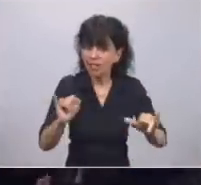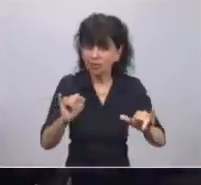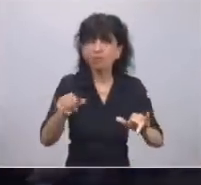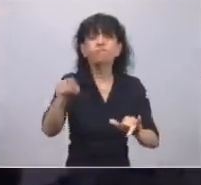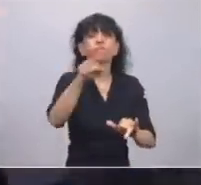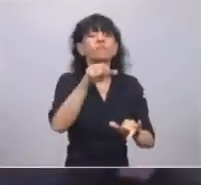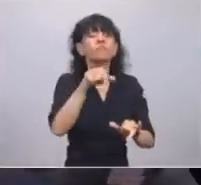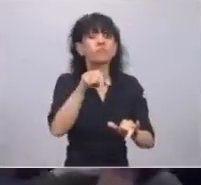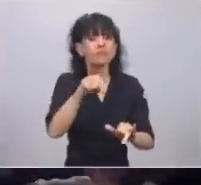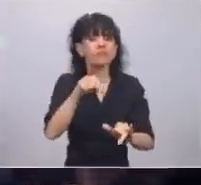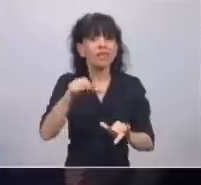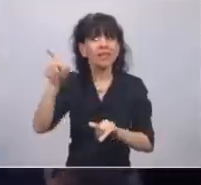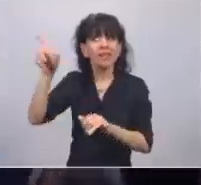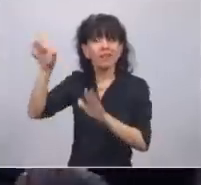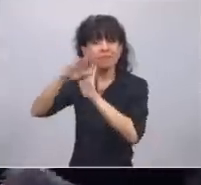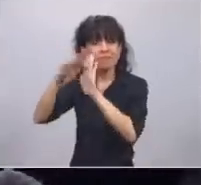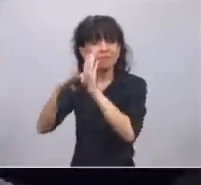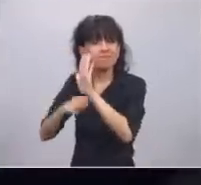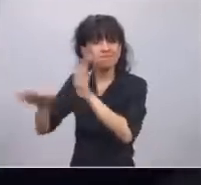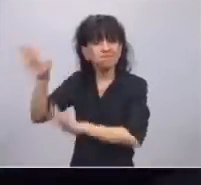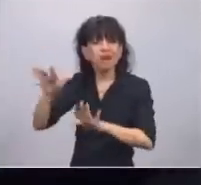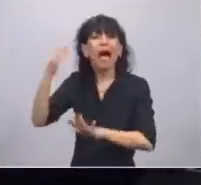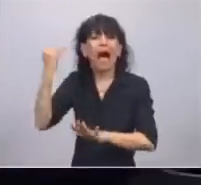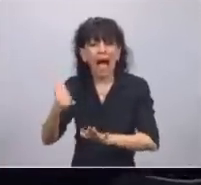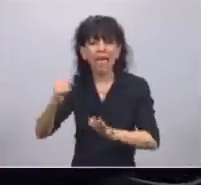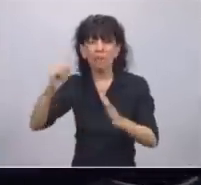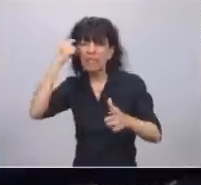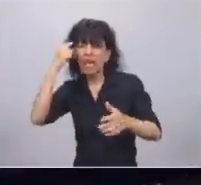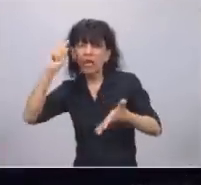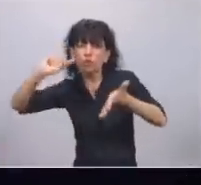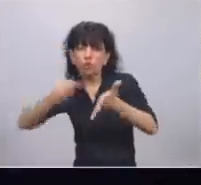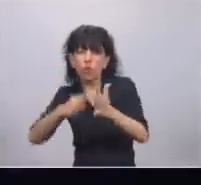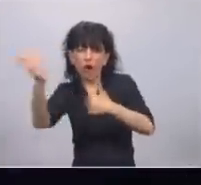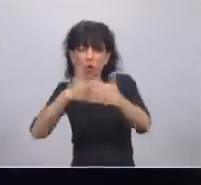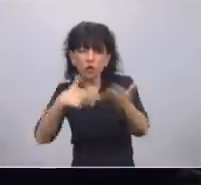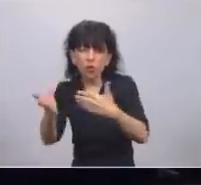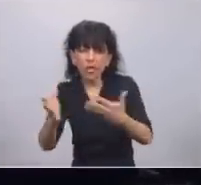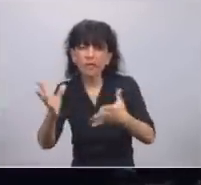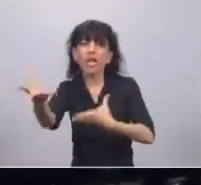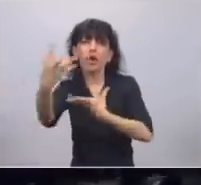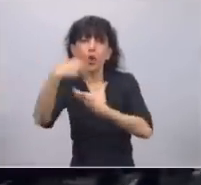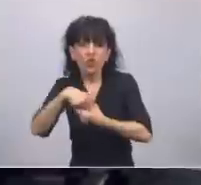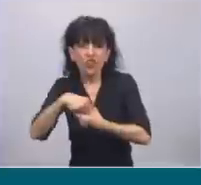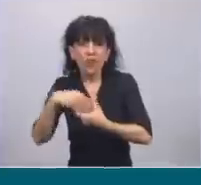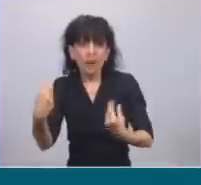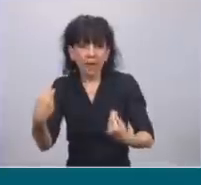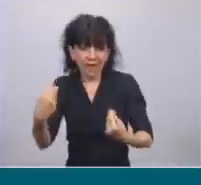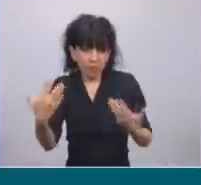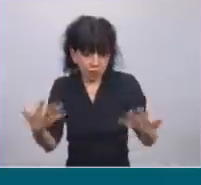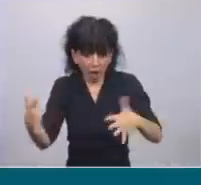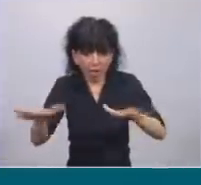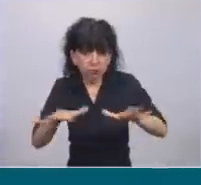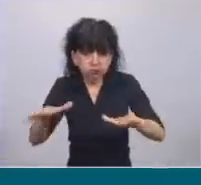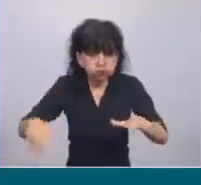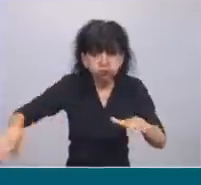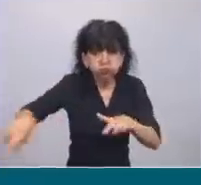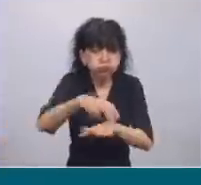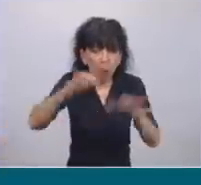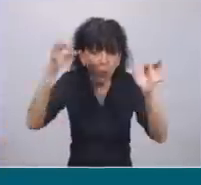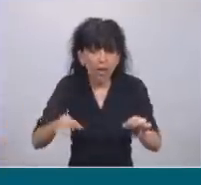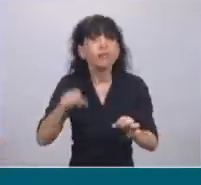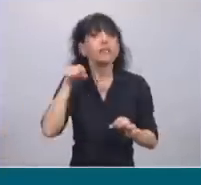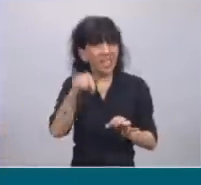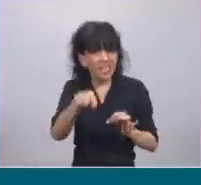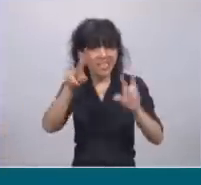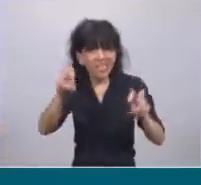Leandro arquitectura inclusiva como una forma de integración. Vamos a acompañar ese